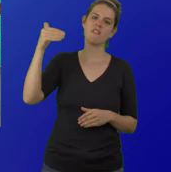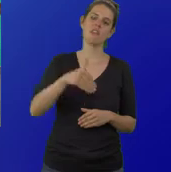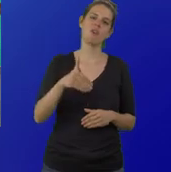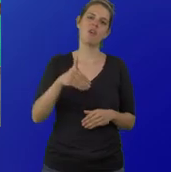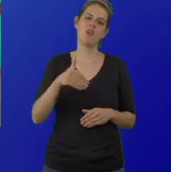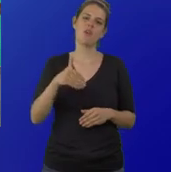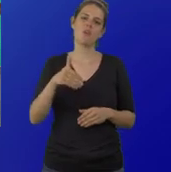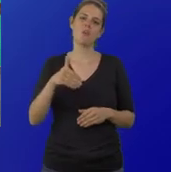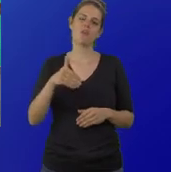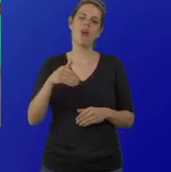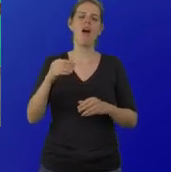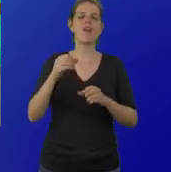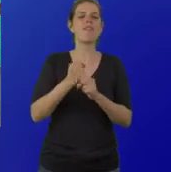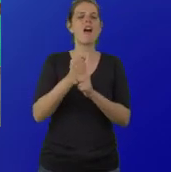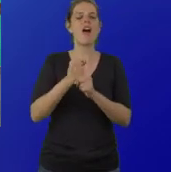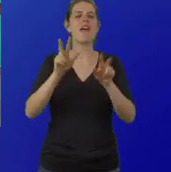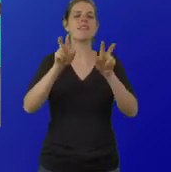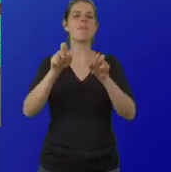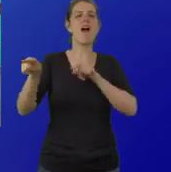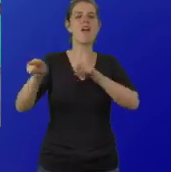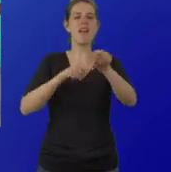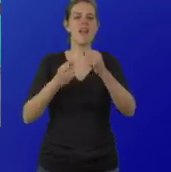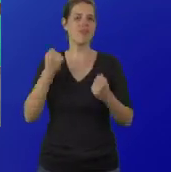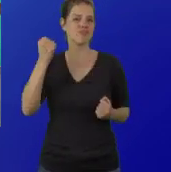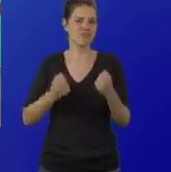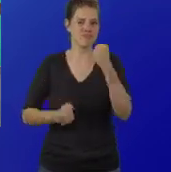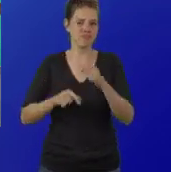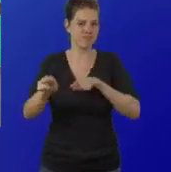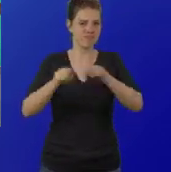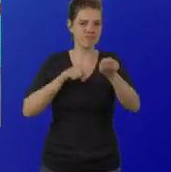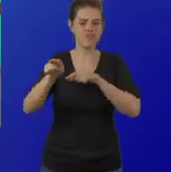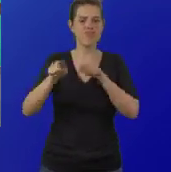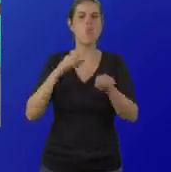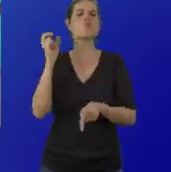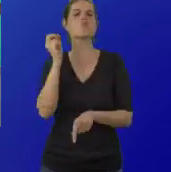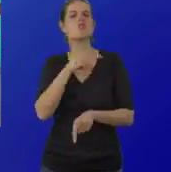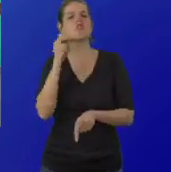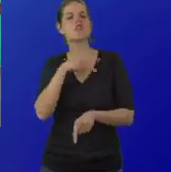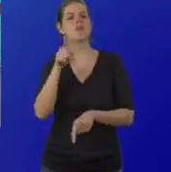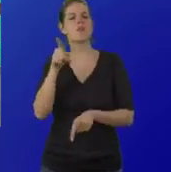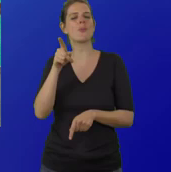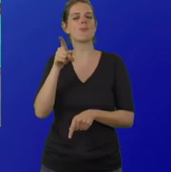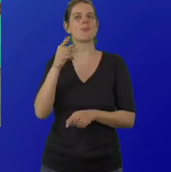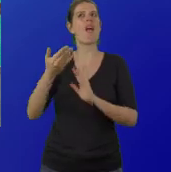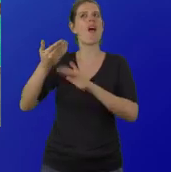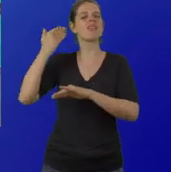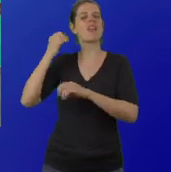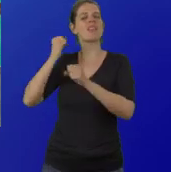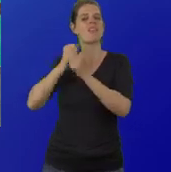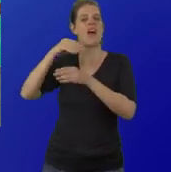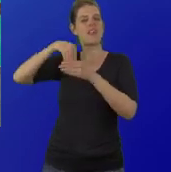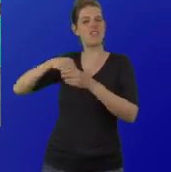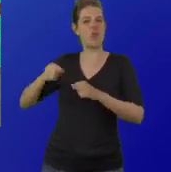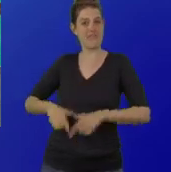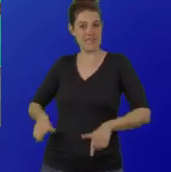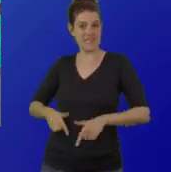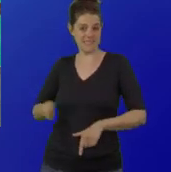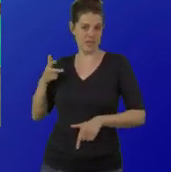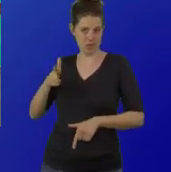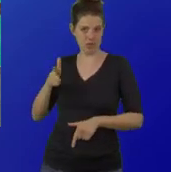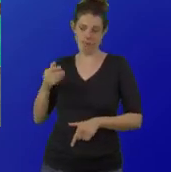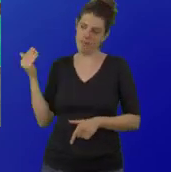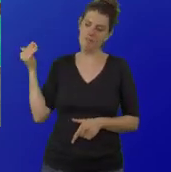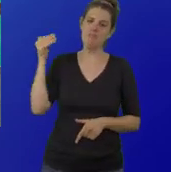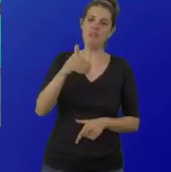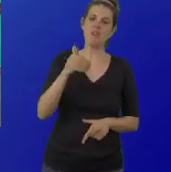a trabajar con runners, vino a trabajar en carreras, un muchacho que trabajaba en un momento en la Intendencia de Rocha y